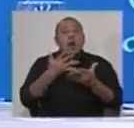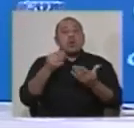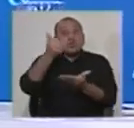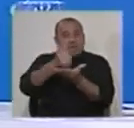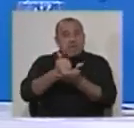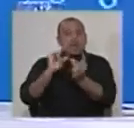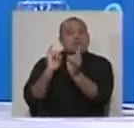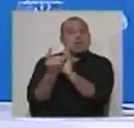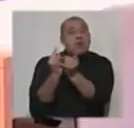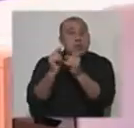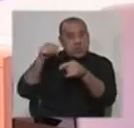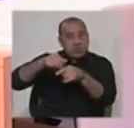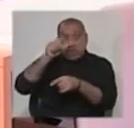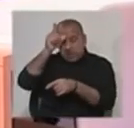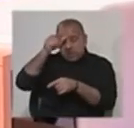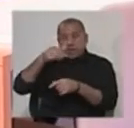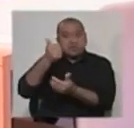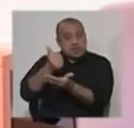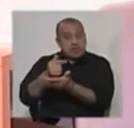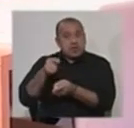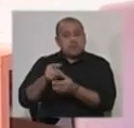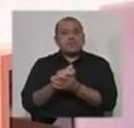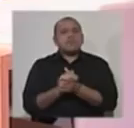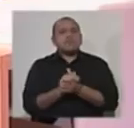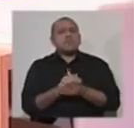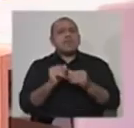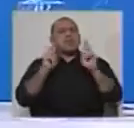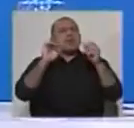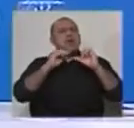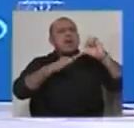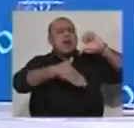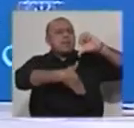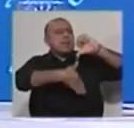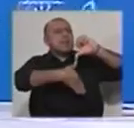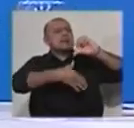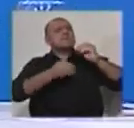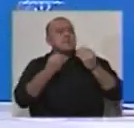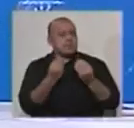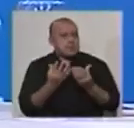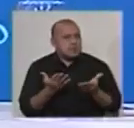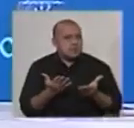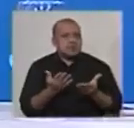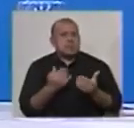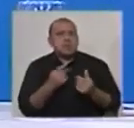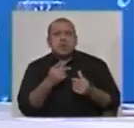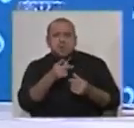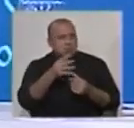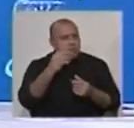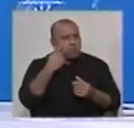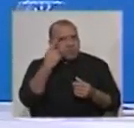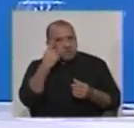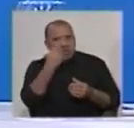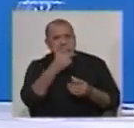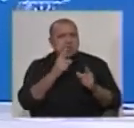bloque pero en un ratito que me puedo decir respecto a la situación en américa o ves algún vínculo que pueda